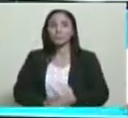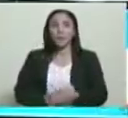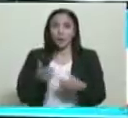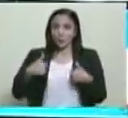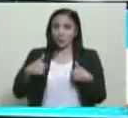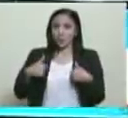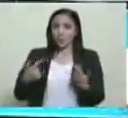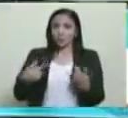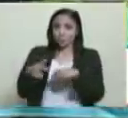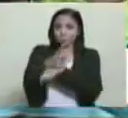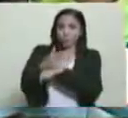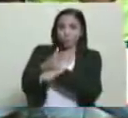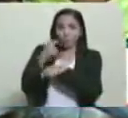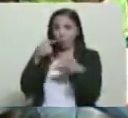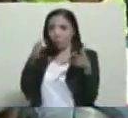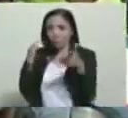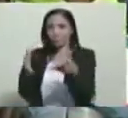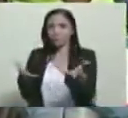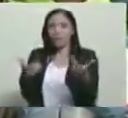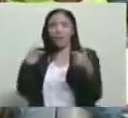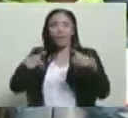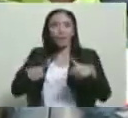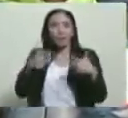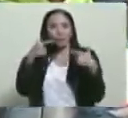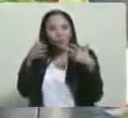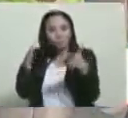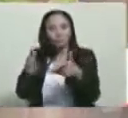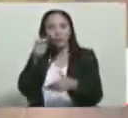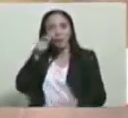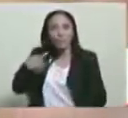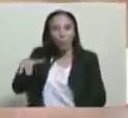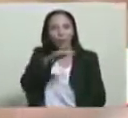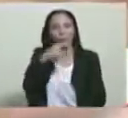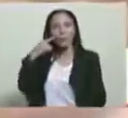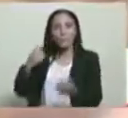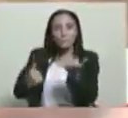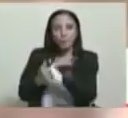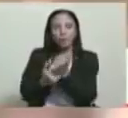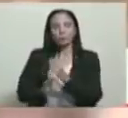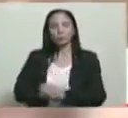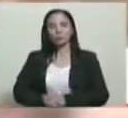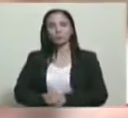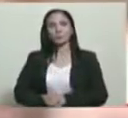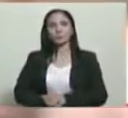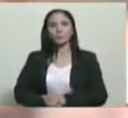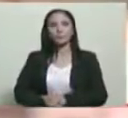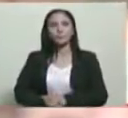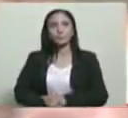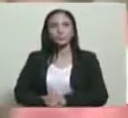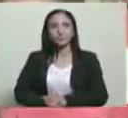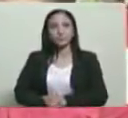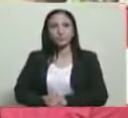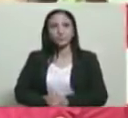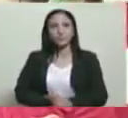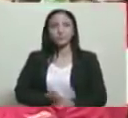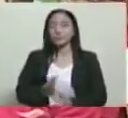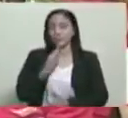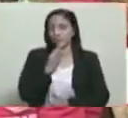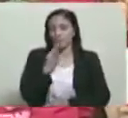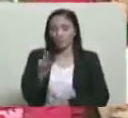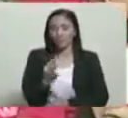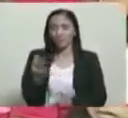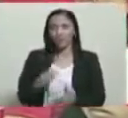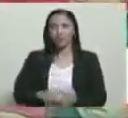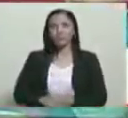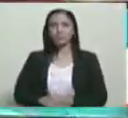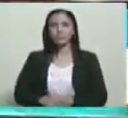gobierno obedeciendo. ¿Pero a quién obedezco? Al pueblo. Es un gobierno obedencial. De verdad, verdad.